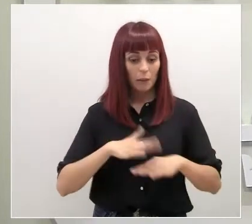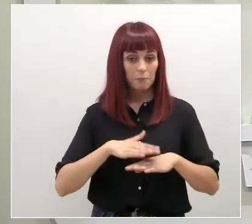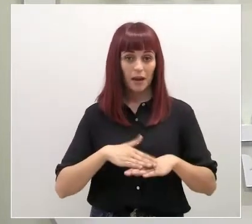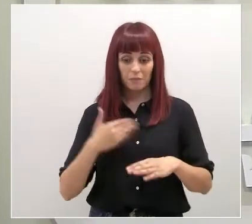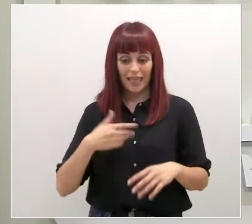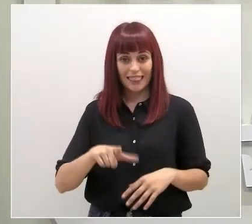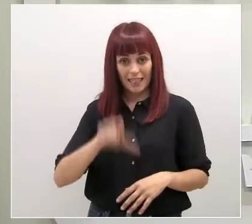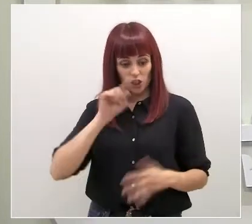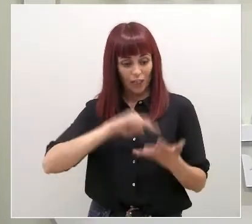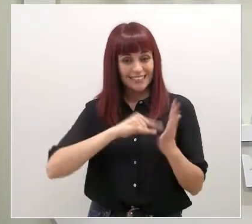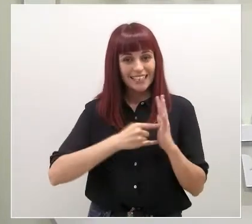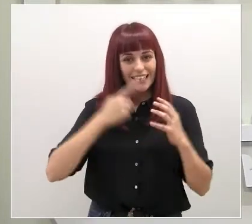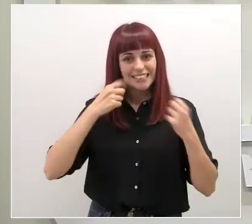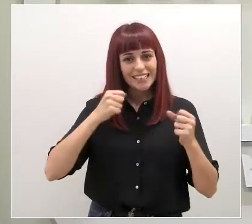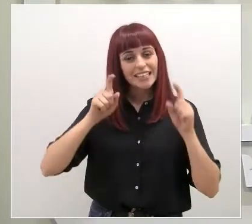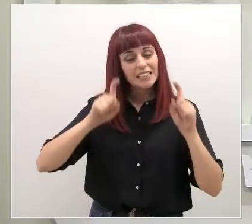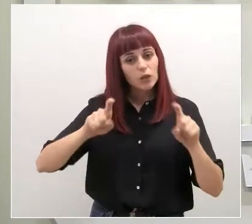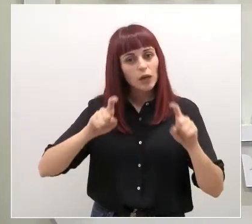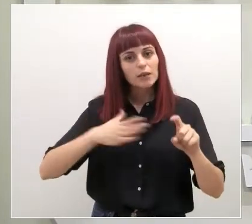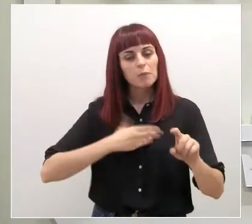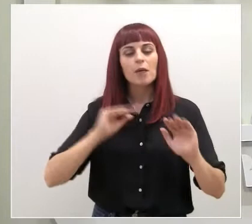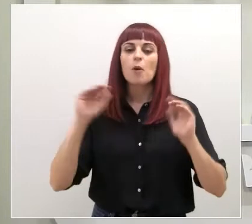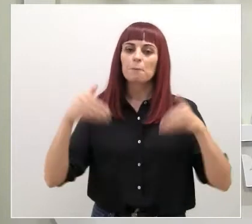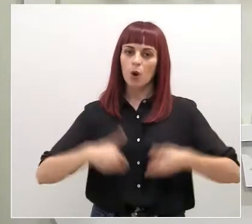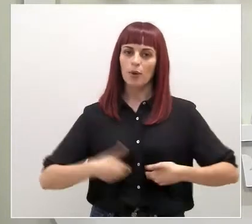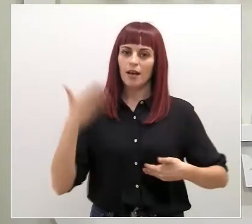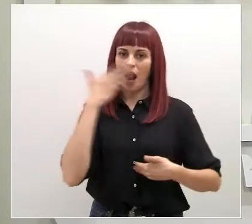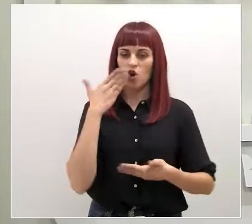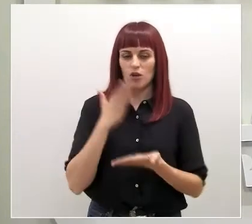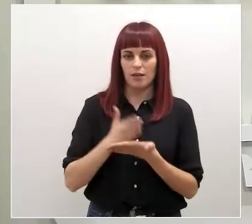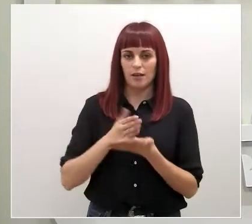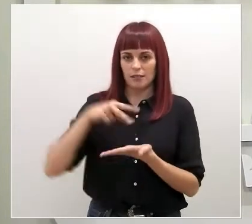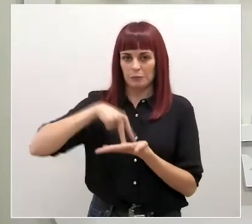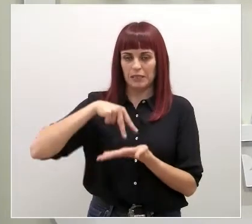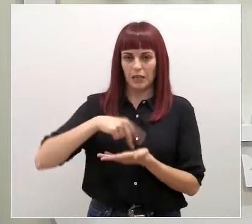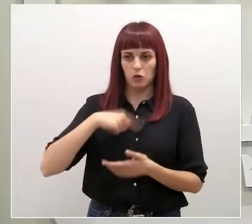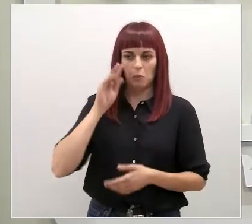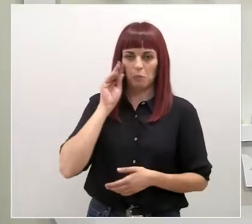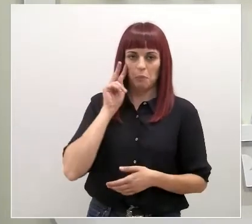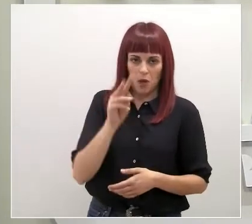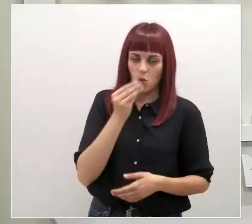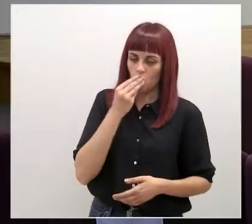esas decisiones técnicas, sanitarias y educativas puedan volver a la presencialidad. Lo valoramos muy positivamente.